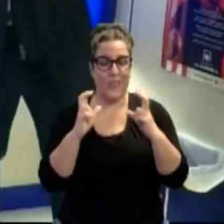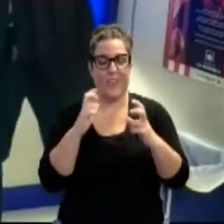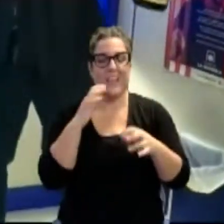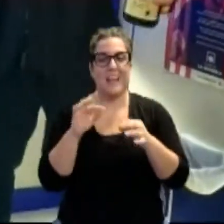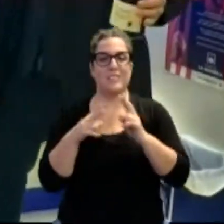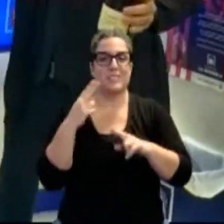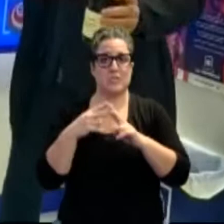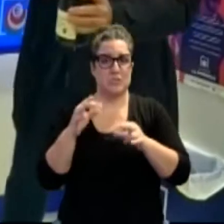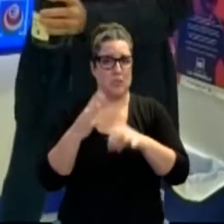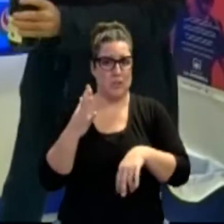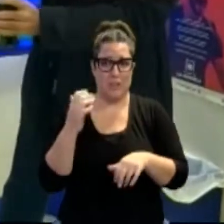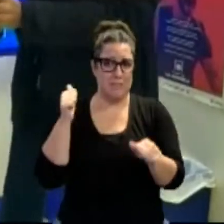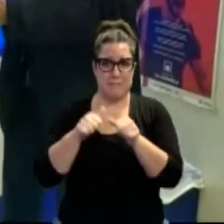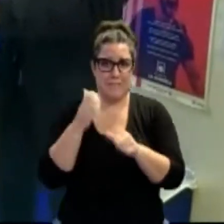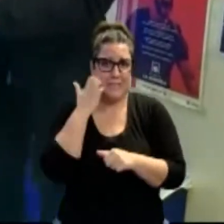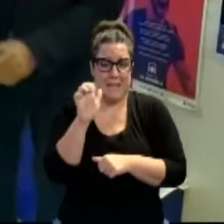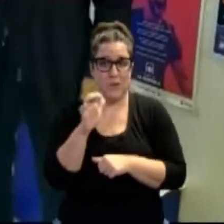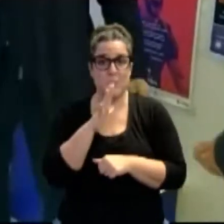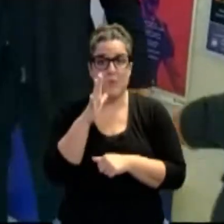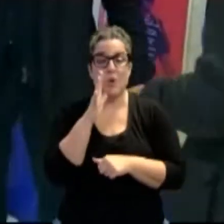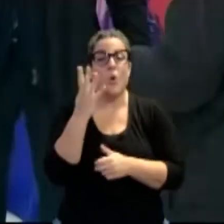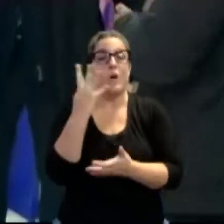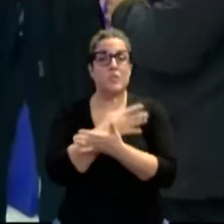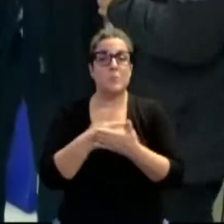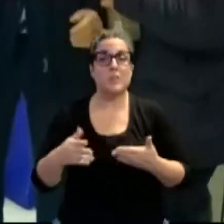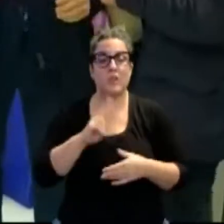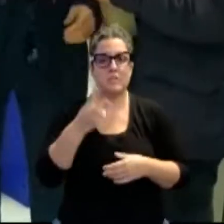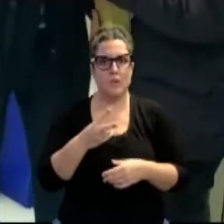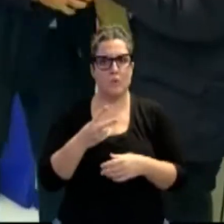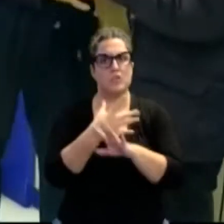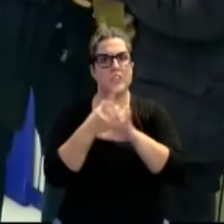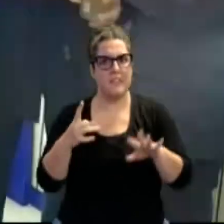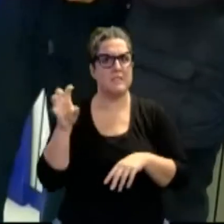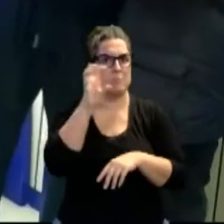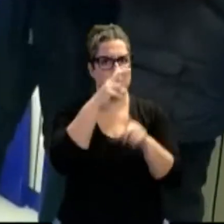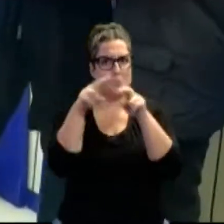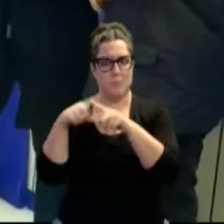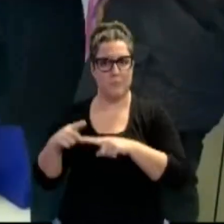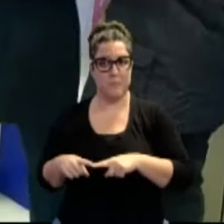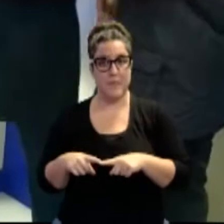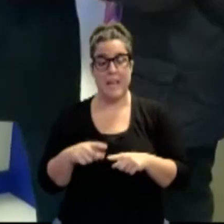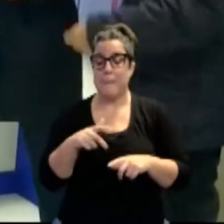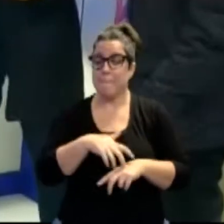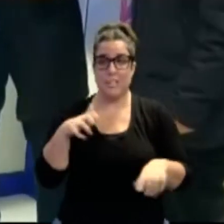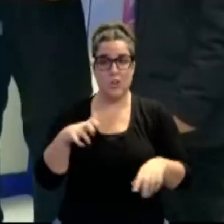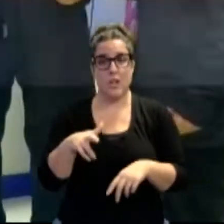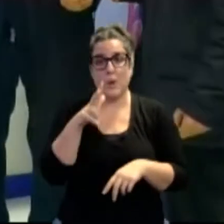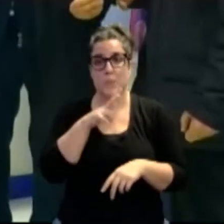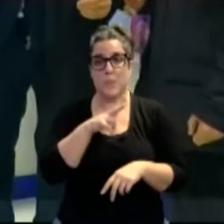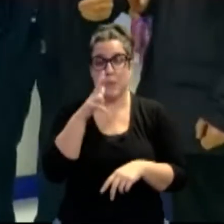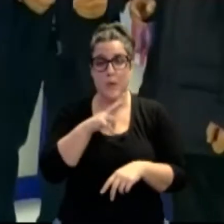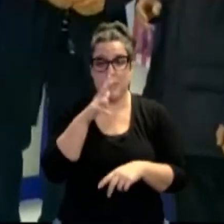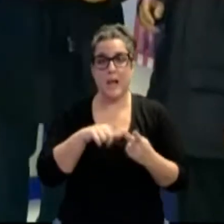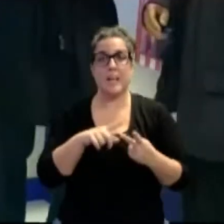más extraño que se recuerda. 4 millones de euros repartidos entre 16 provincias. La mayor parte ha caído en Huelva y en